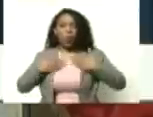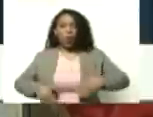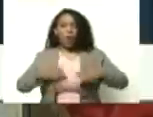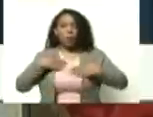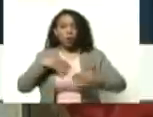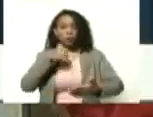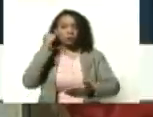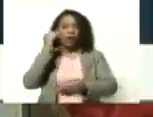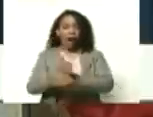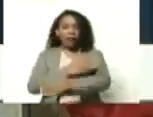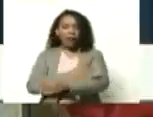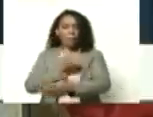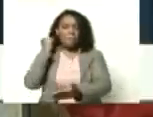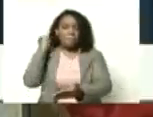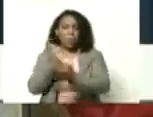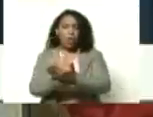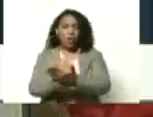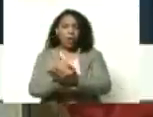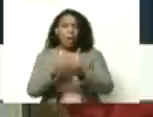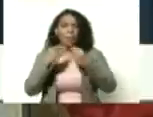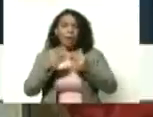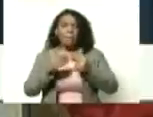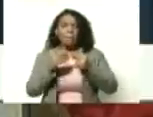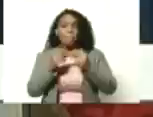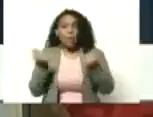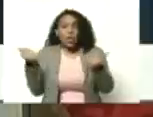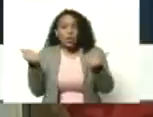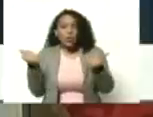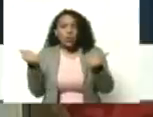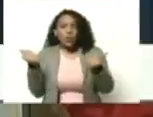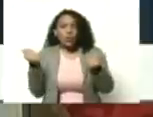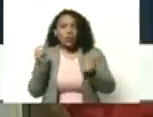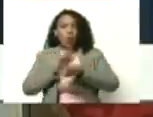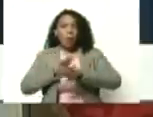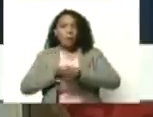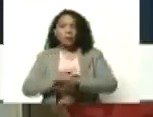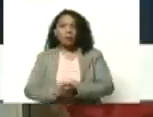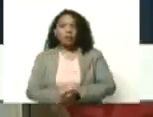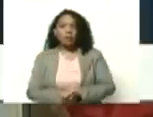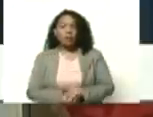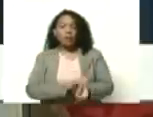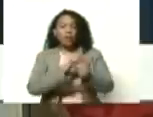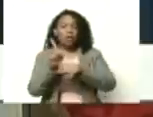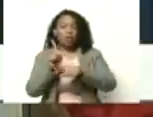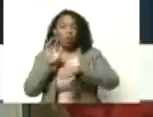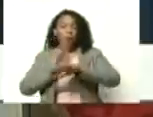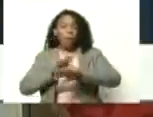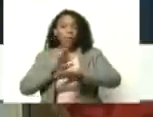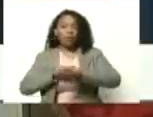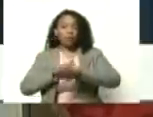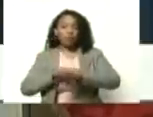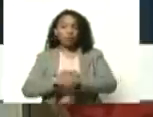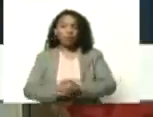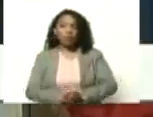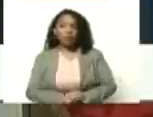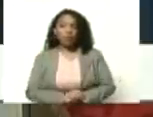asesinado para que para desaparecer los rastros del hecho y eso fue lo que ocurrió